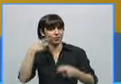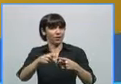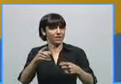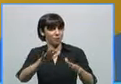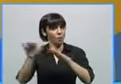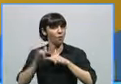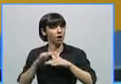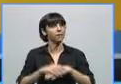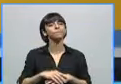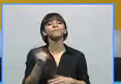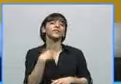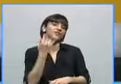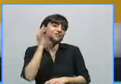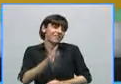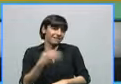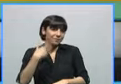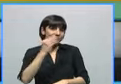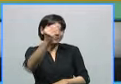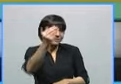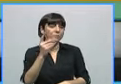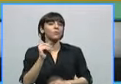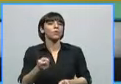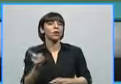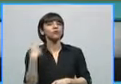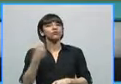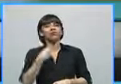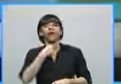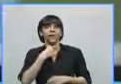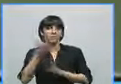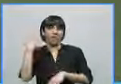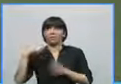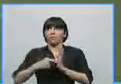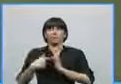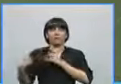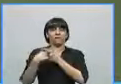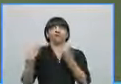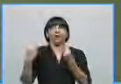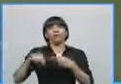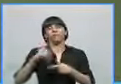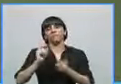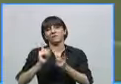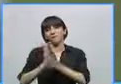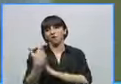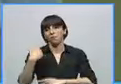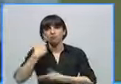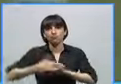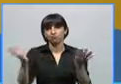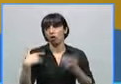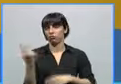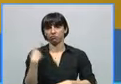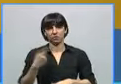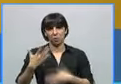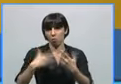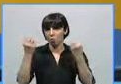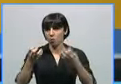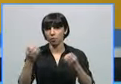ahí estábamos clasificados pero queríamos eh ratificar lo que habíamos hecho en Buenos Aires y creo que fuimos muy pacientes eh era un equipo que por ahí nos